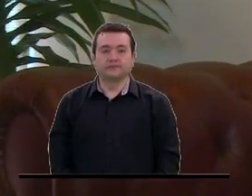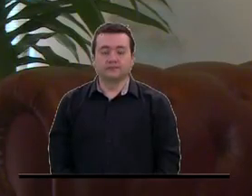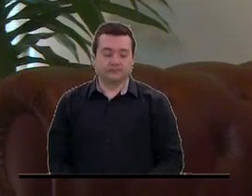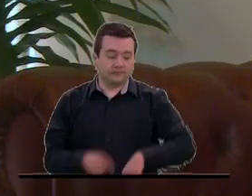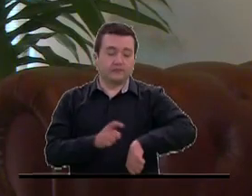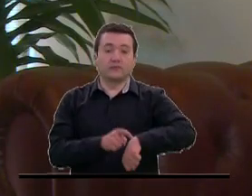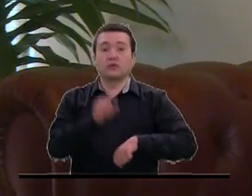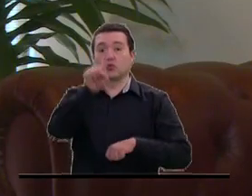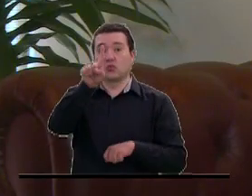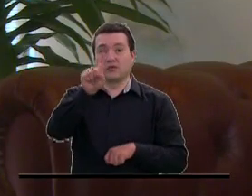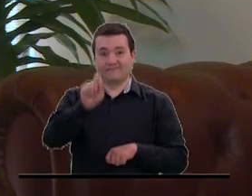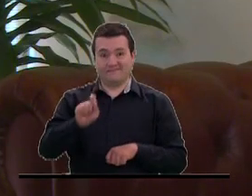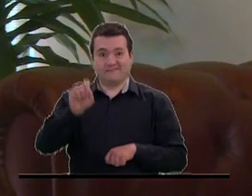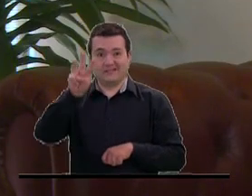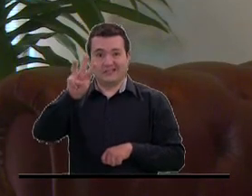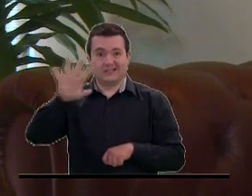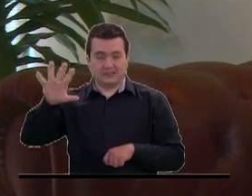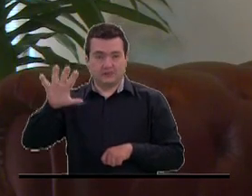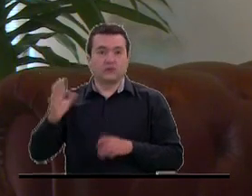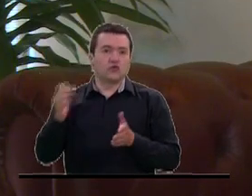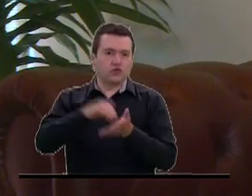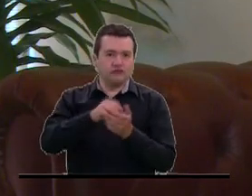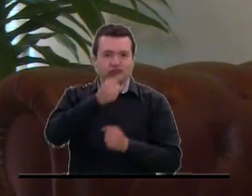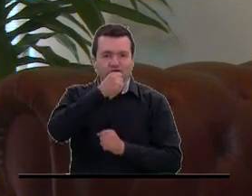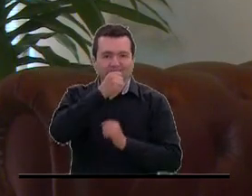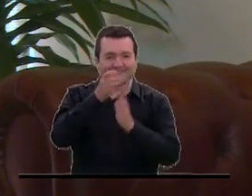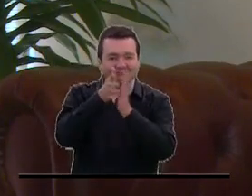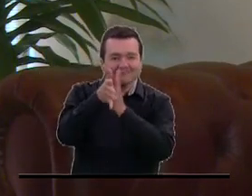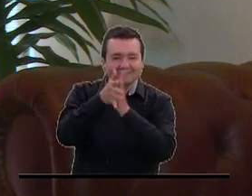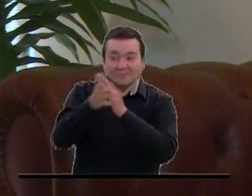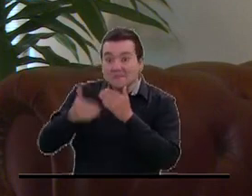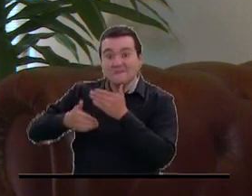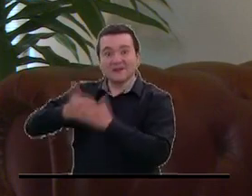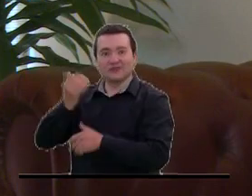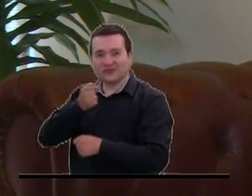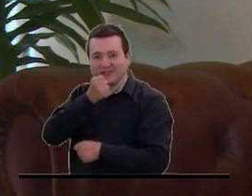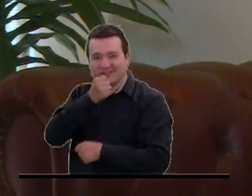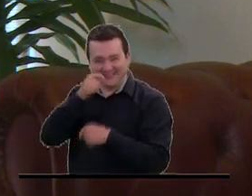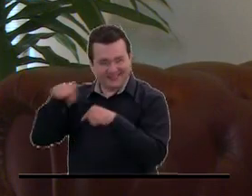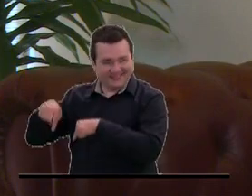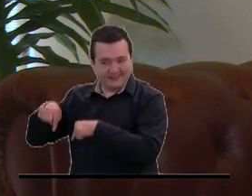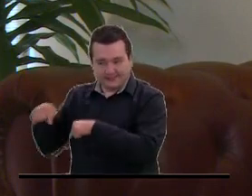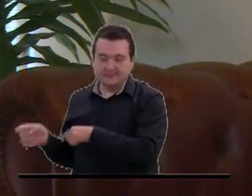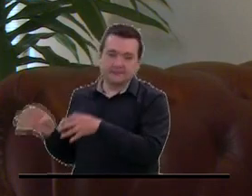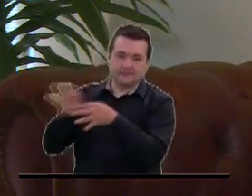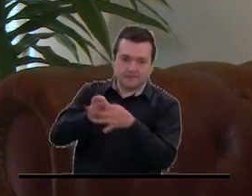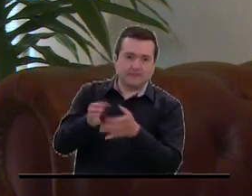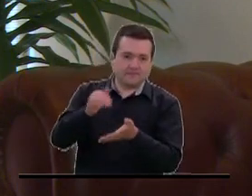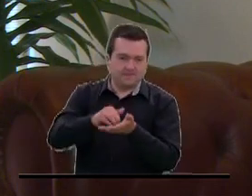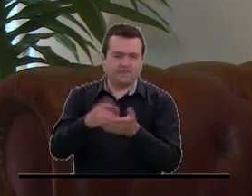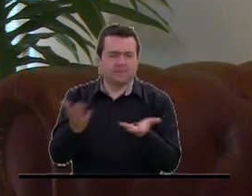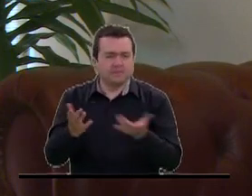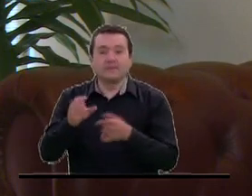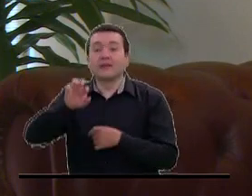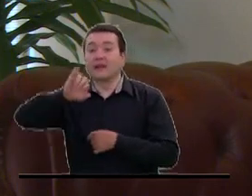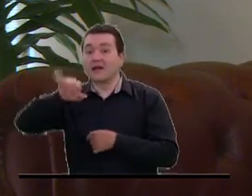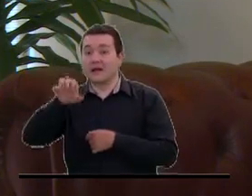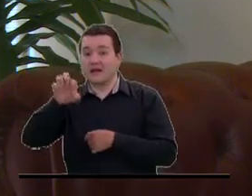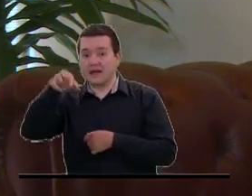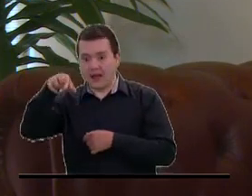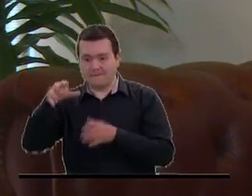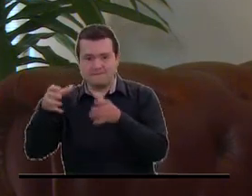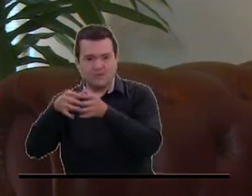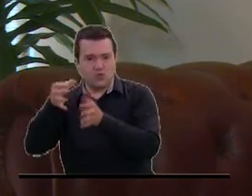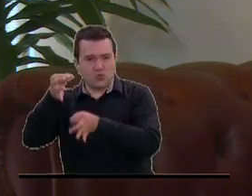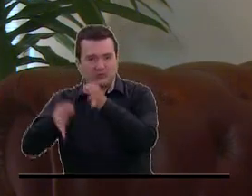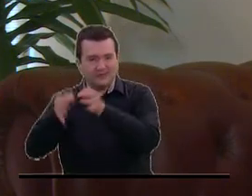A la 1:35 volvemos a la noticia con la que abrimos nuestra emisión. La información que van a entregar ex jefes guerrilleros de las FARC a la JEP